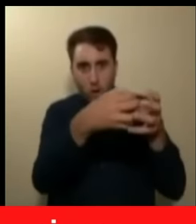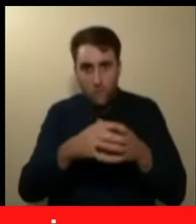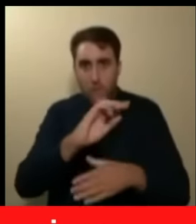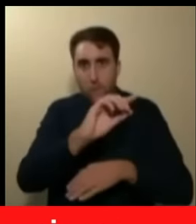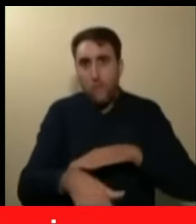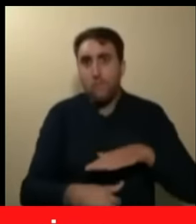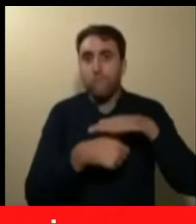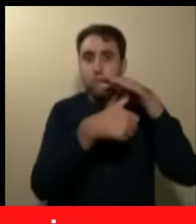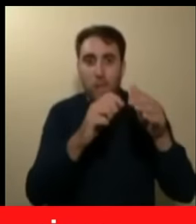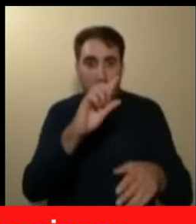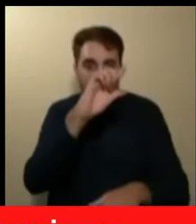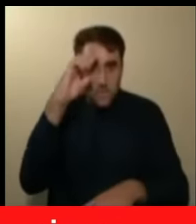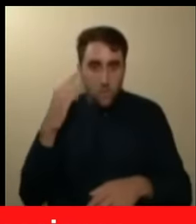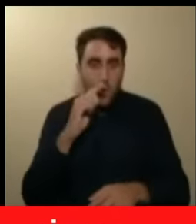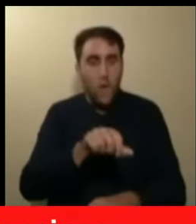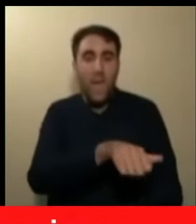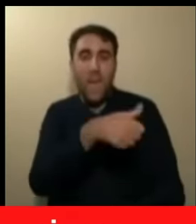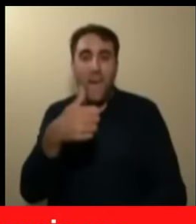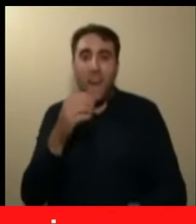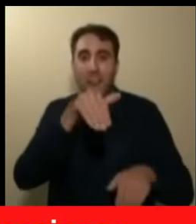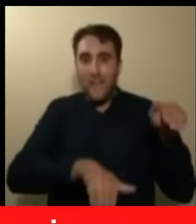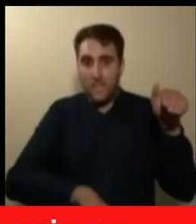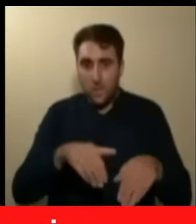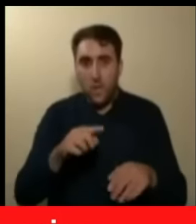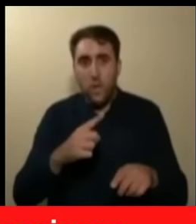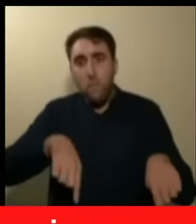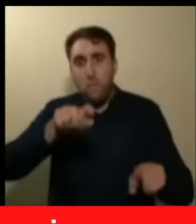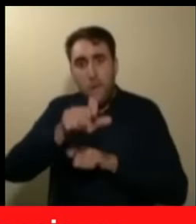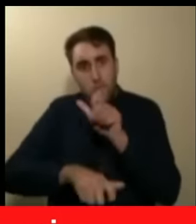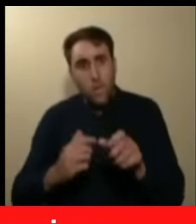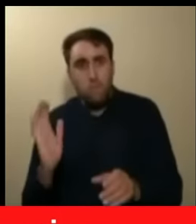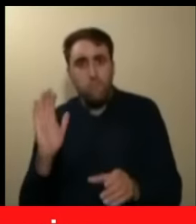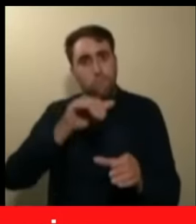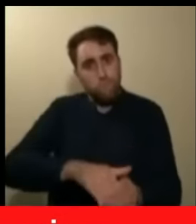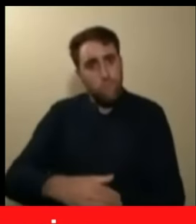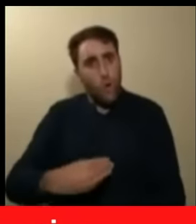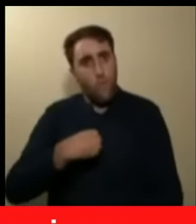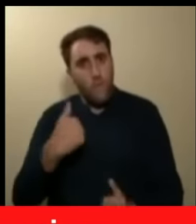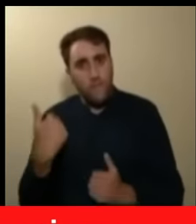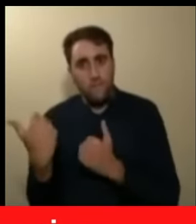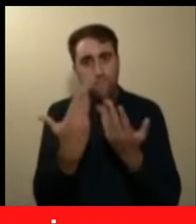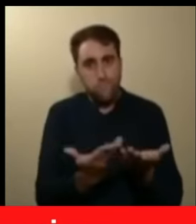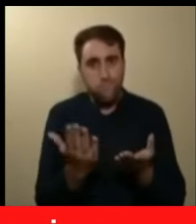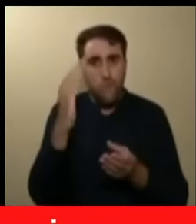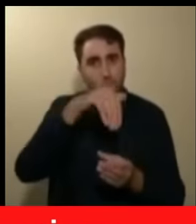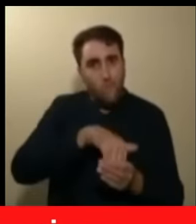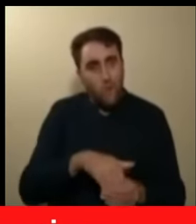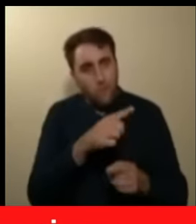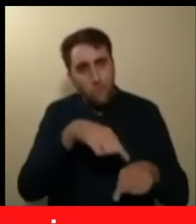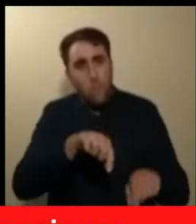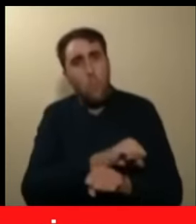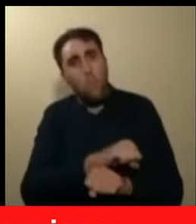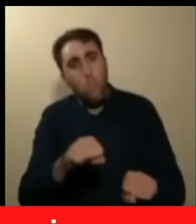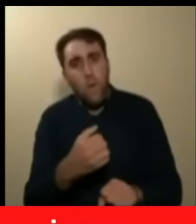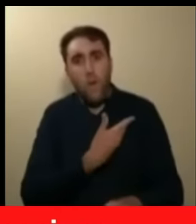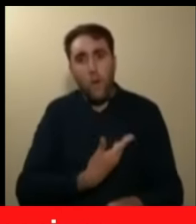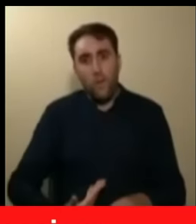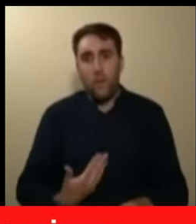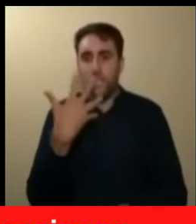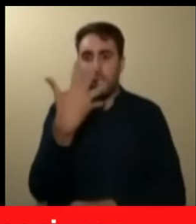encabezado por Luis Lacalle Pou ganan las elecciones y obtienen la confianza de la ciudadanía para hacerse cargo del gobierno por los próximos